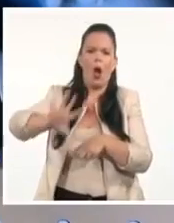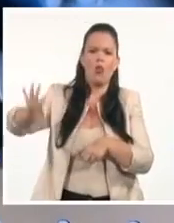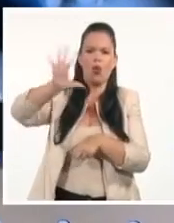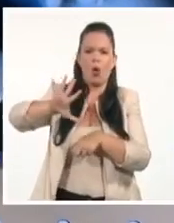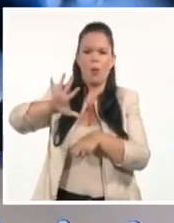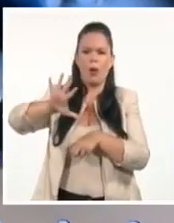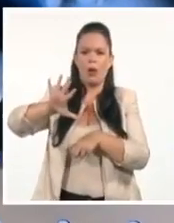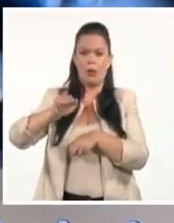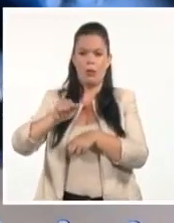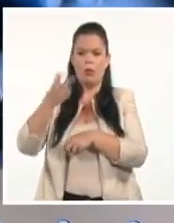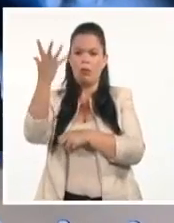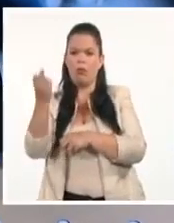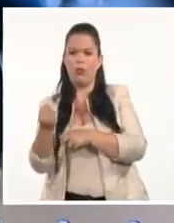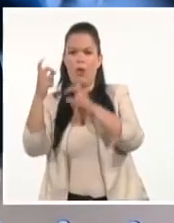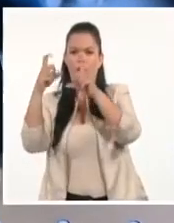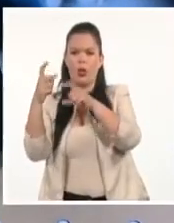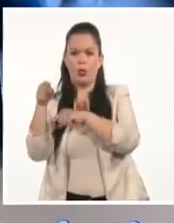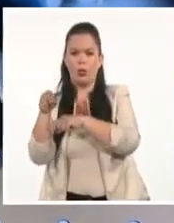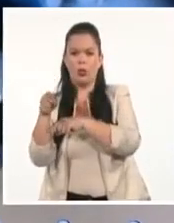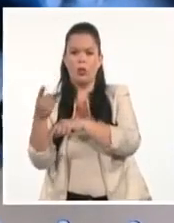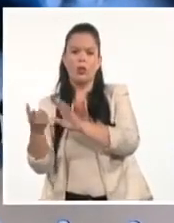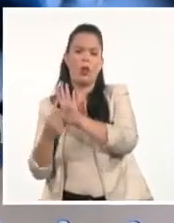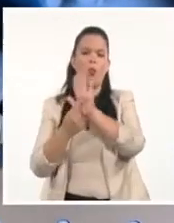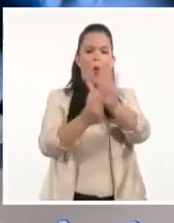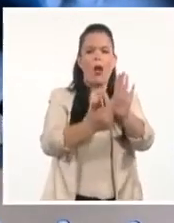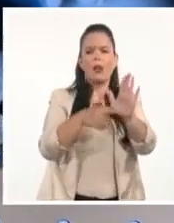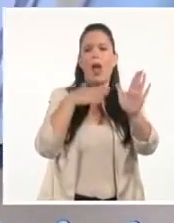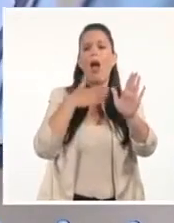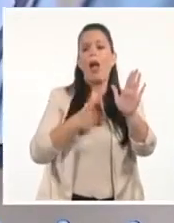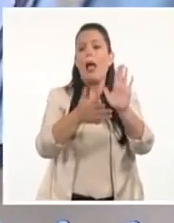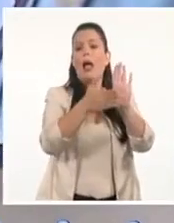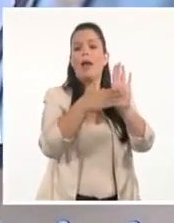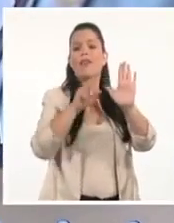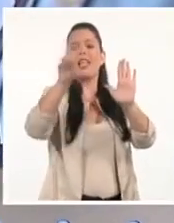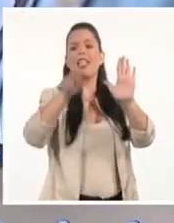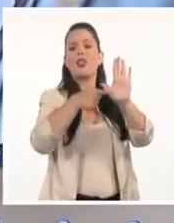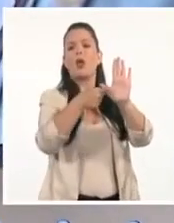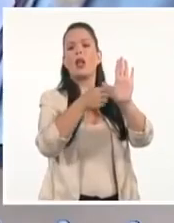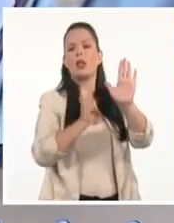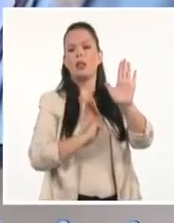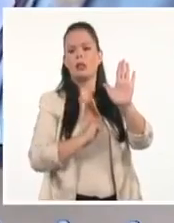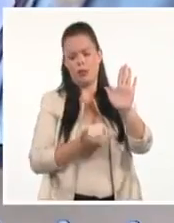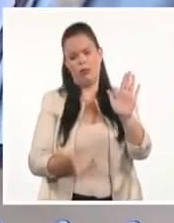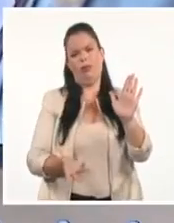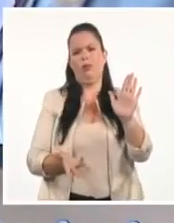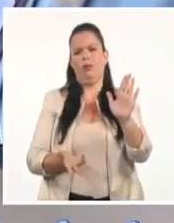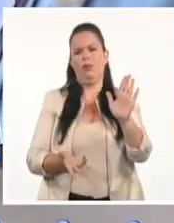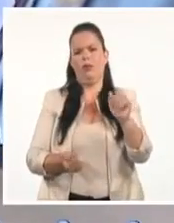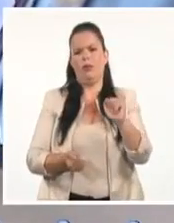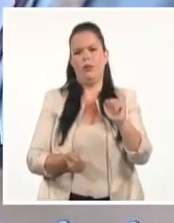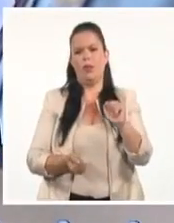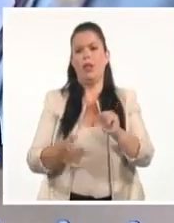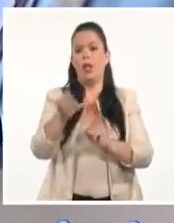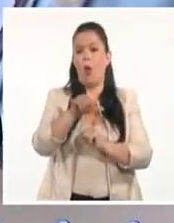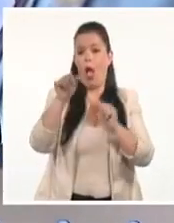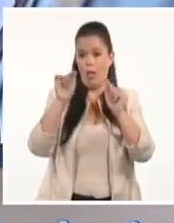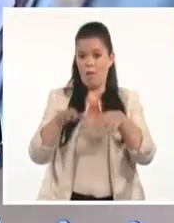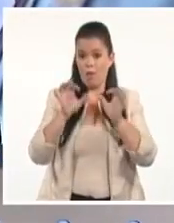la represión de la Guardia Nacional y la policía. Los opositores llegaron a echarle gasolina y quemar vivos a